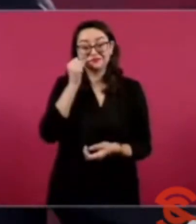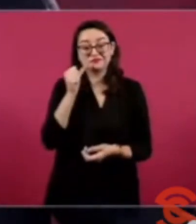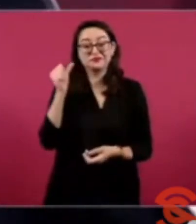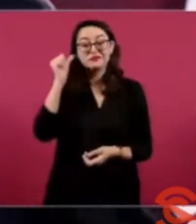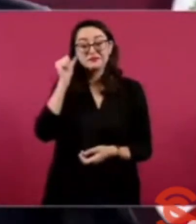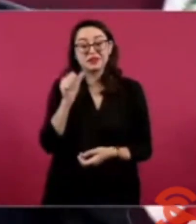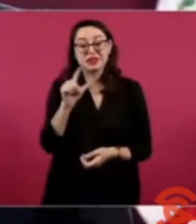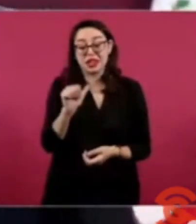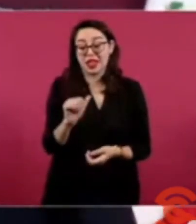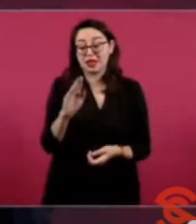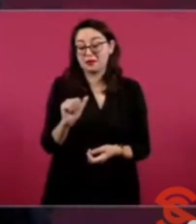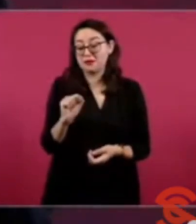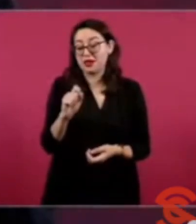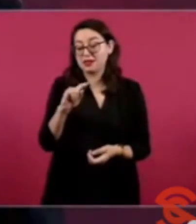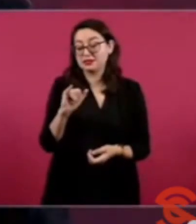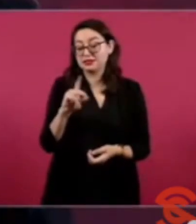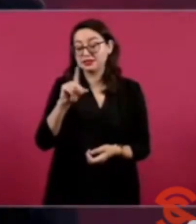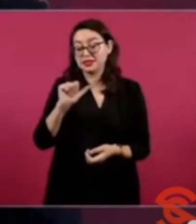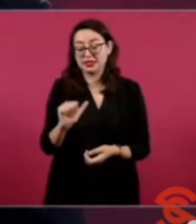Ya